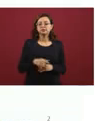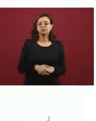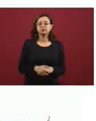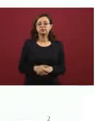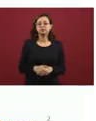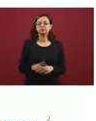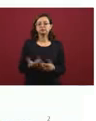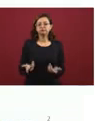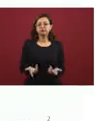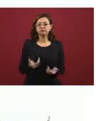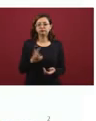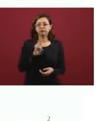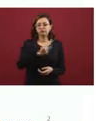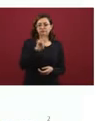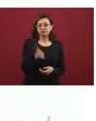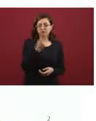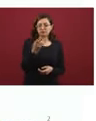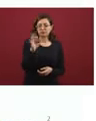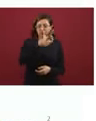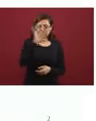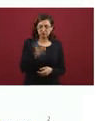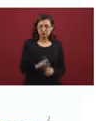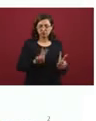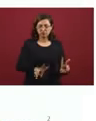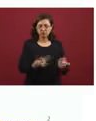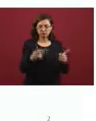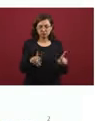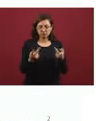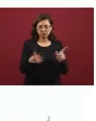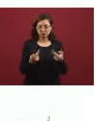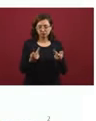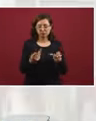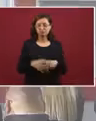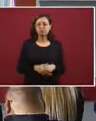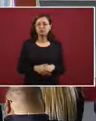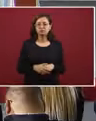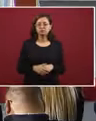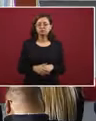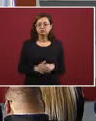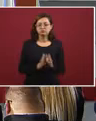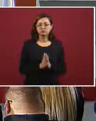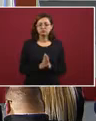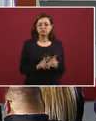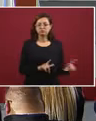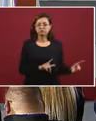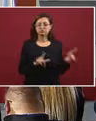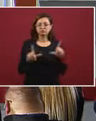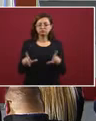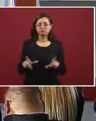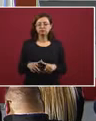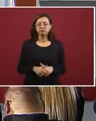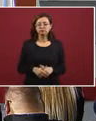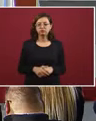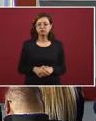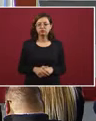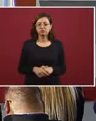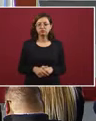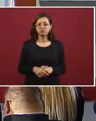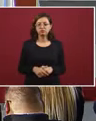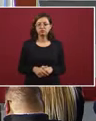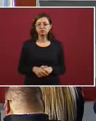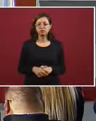vendiendo son el 82% de los lotes a subasta. Por favor, Aquí podemos ver los resultados al